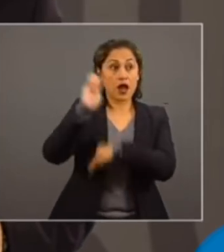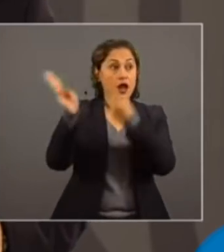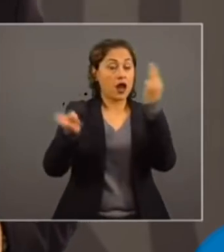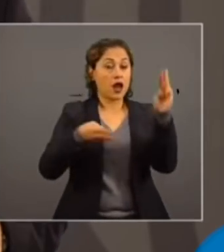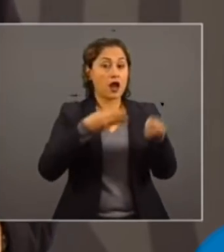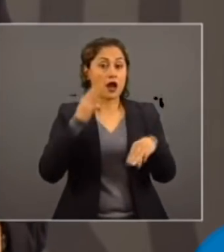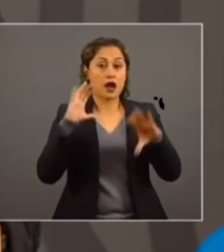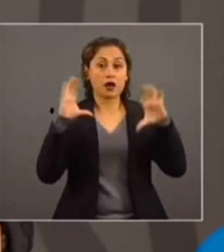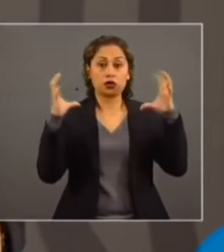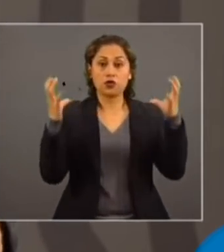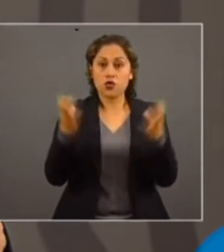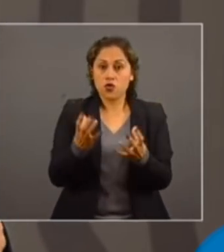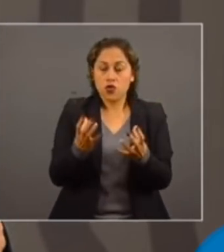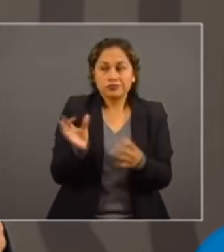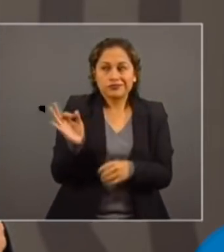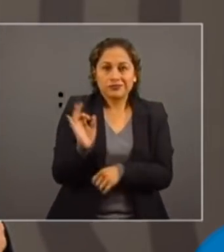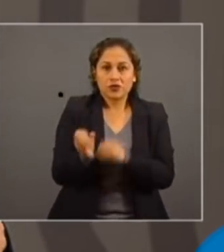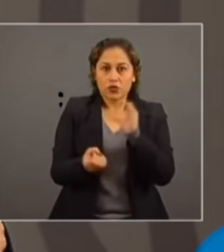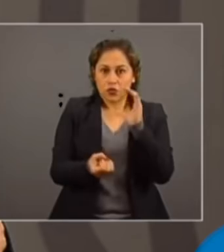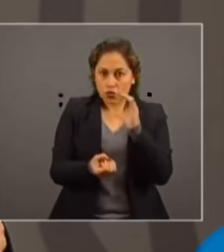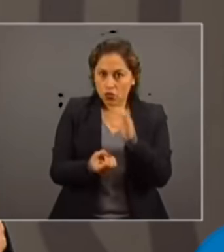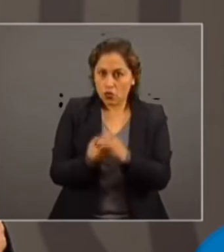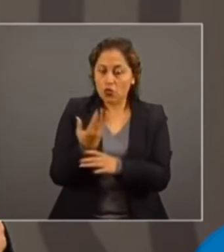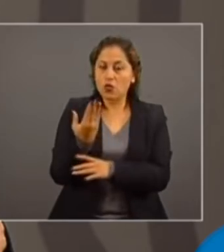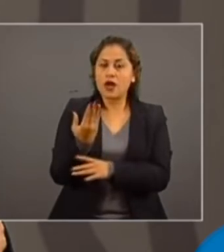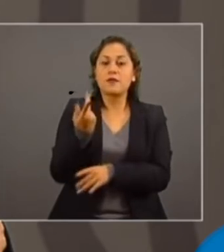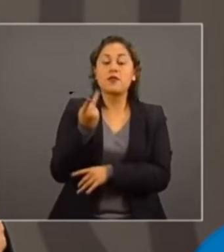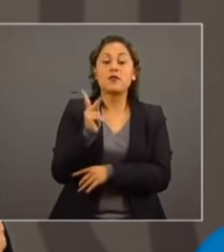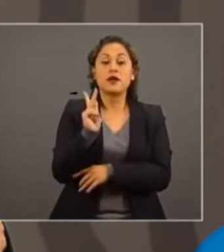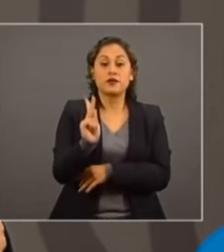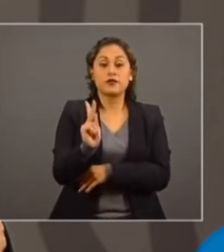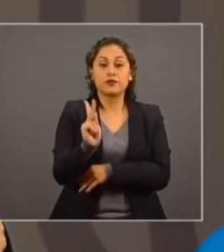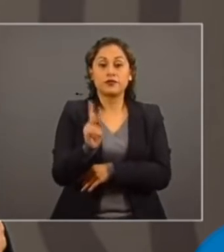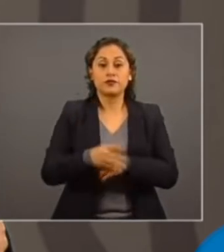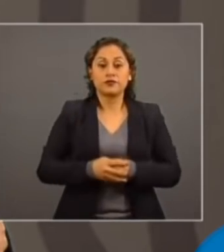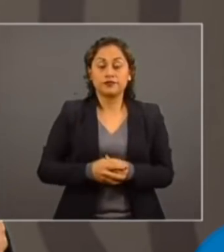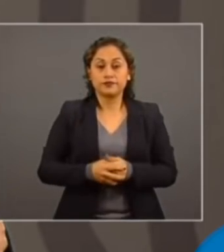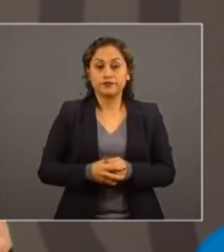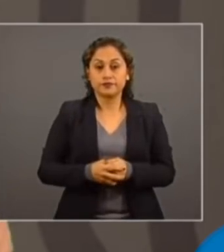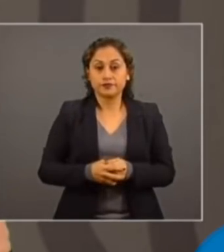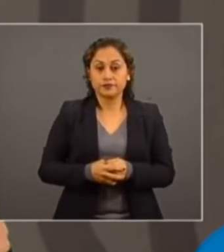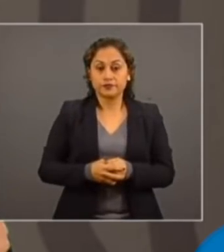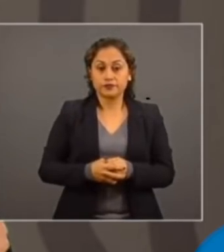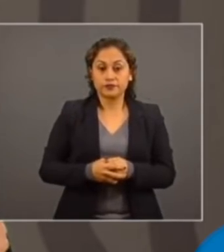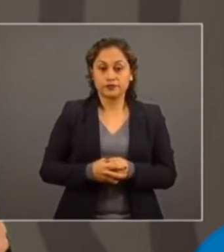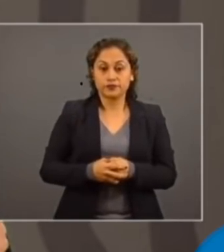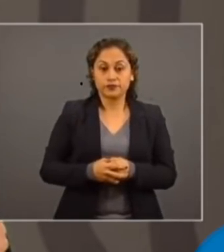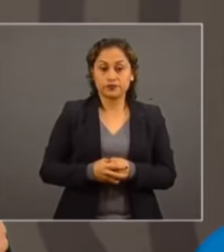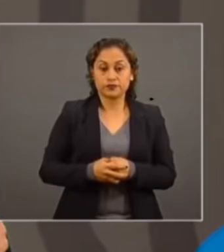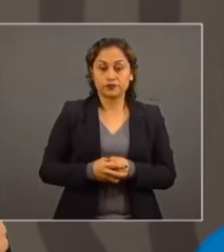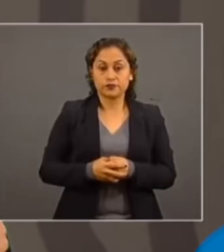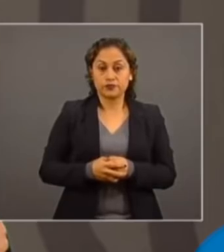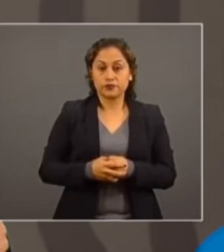con el poder de el